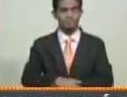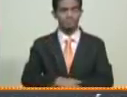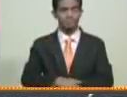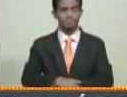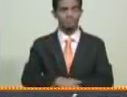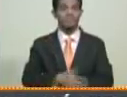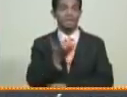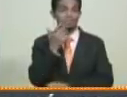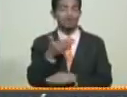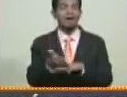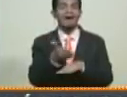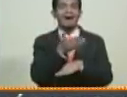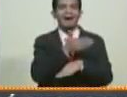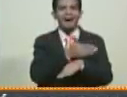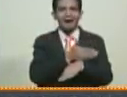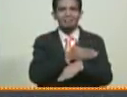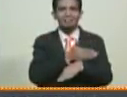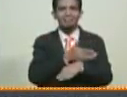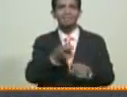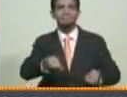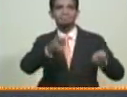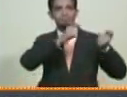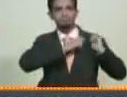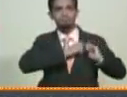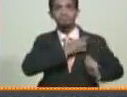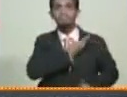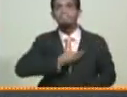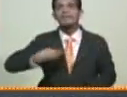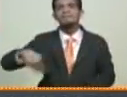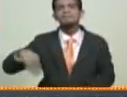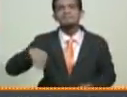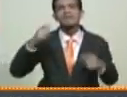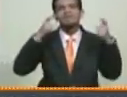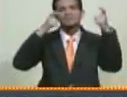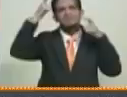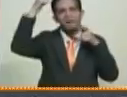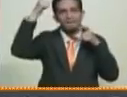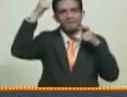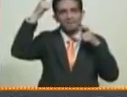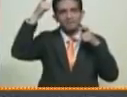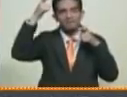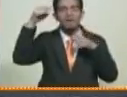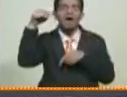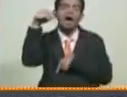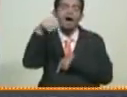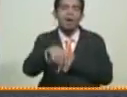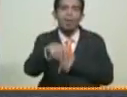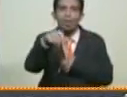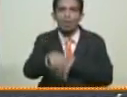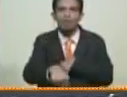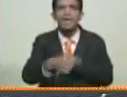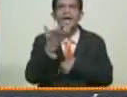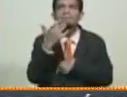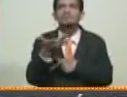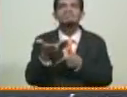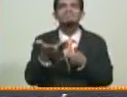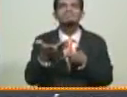inclusive antes que llegara el comandante Chávez a la presidencia. Quienes hoy piden al mundo y hablan de